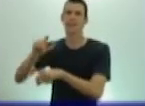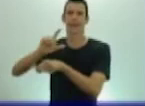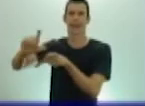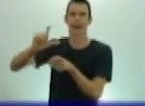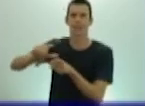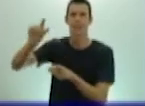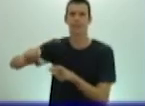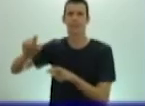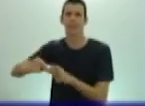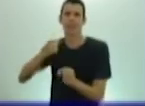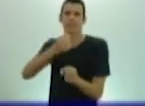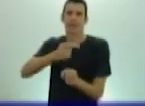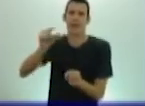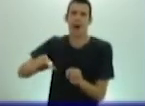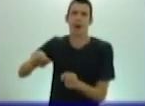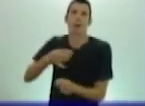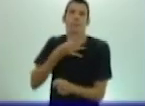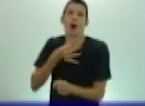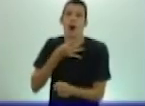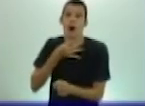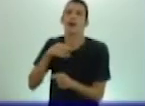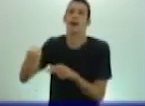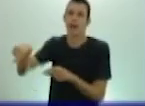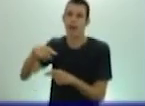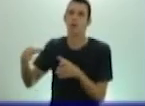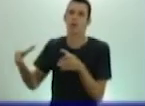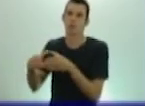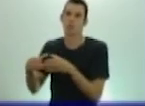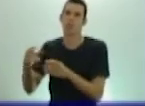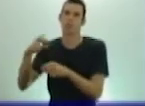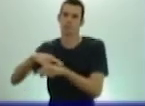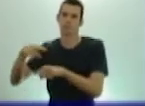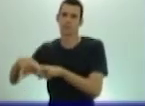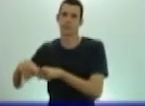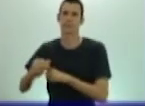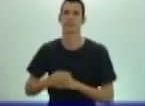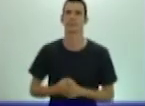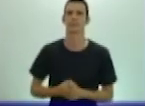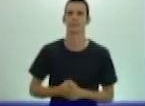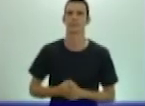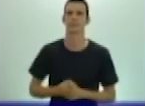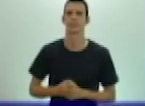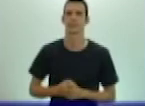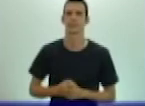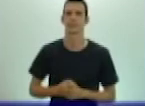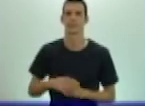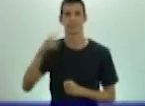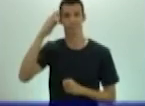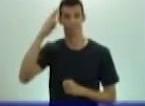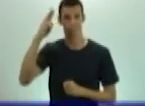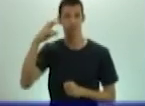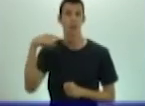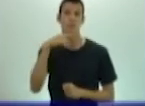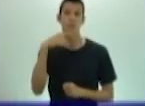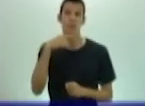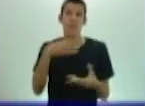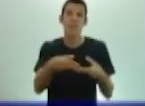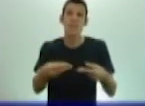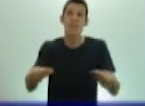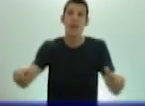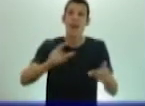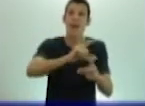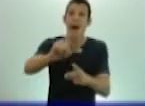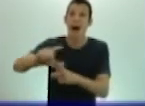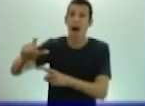campesinos trabajadores. Podrán recordar ustedes que una situación importante en Rusia, además de ser un país agrícola, los campesinos no tenían acceso a